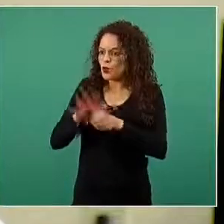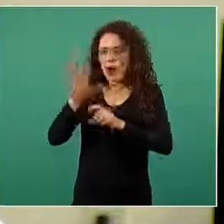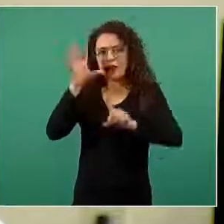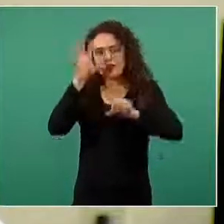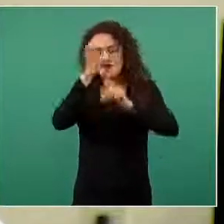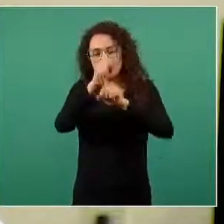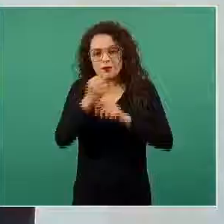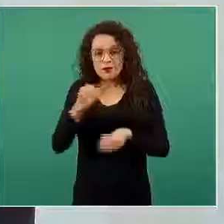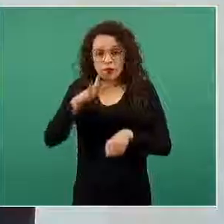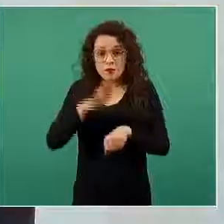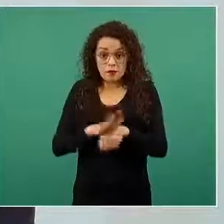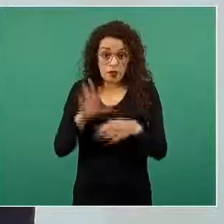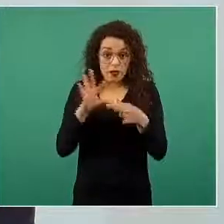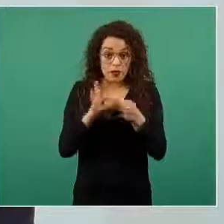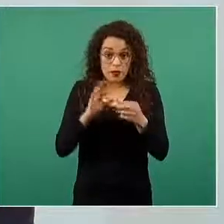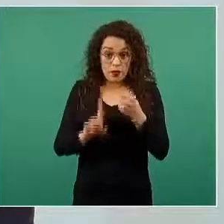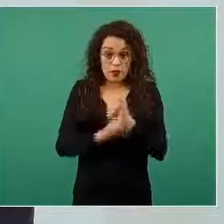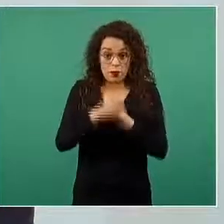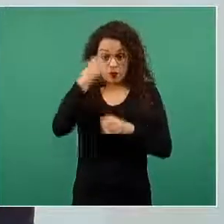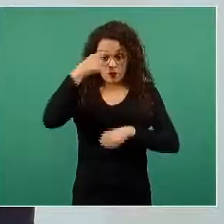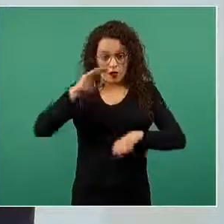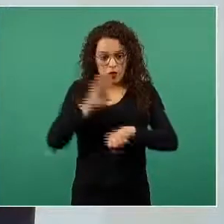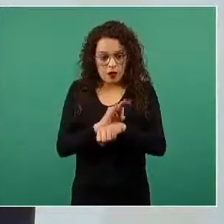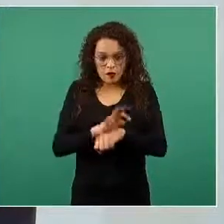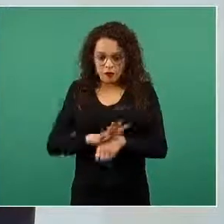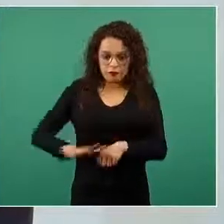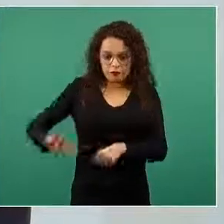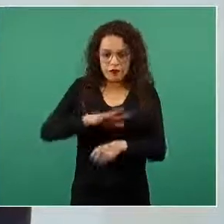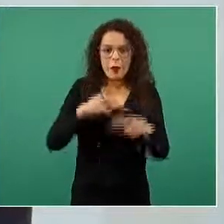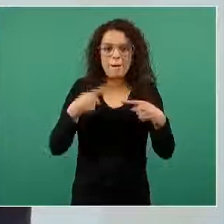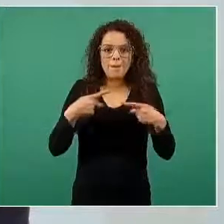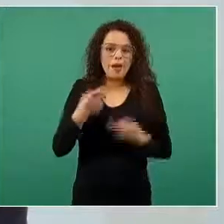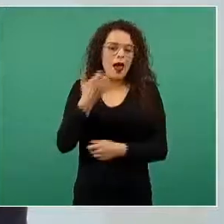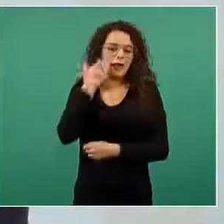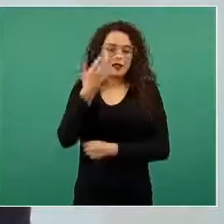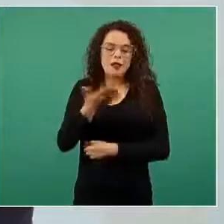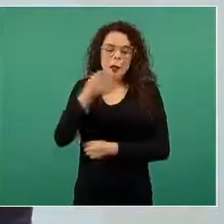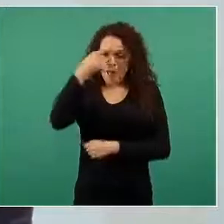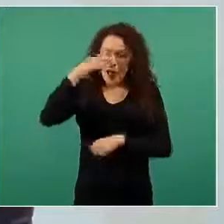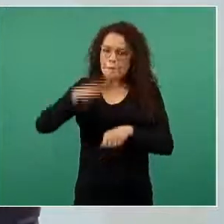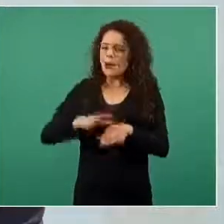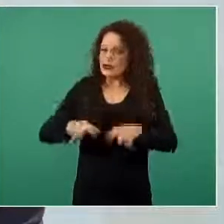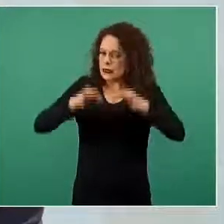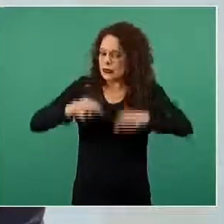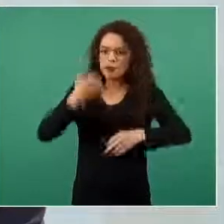programas de protección en este caso a los ciudadanos? Sería eso, nada más para precisar. Gracias.